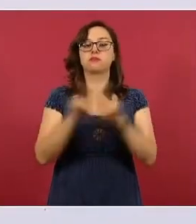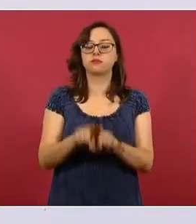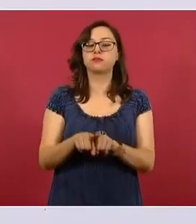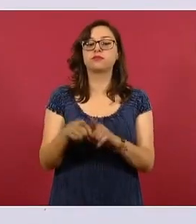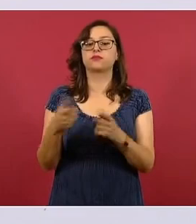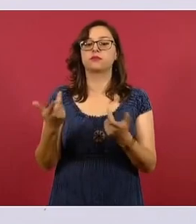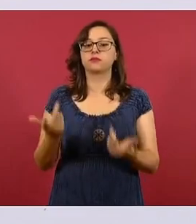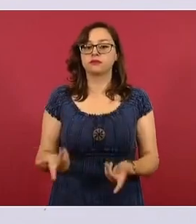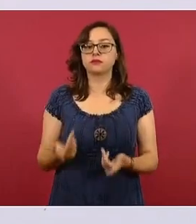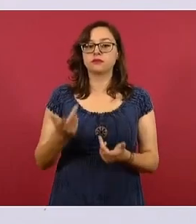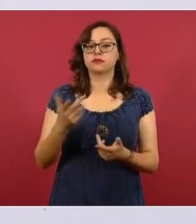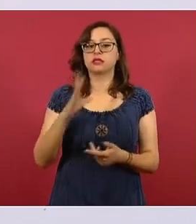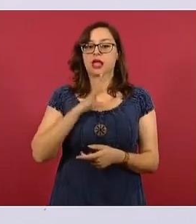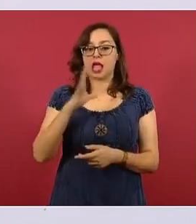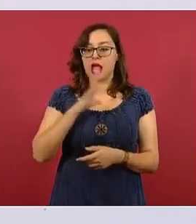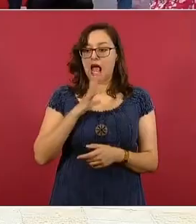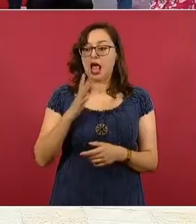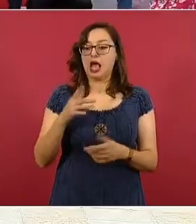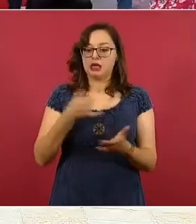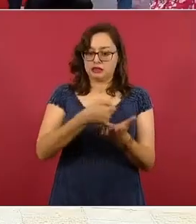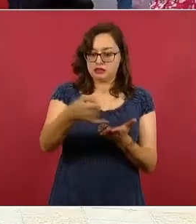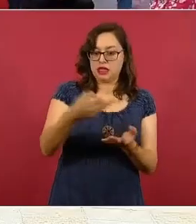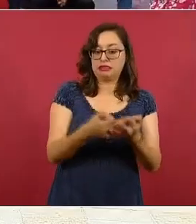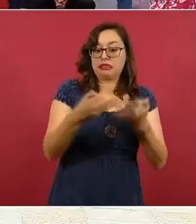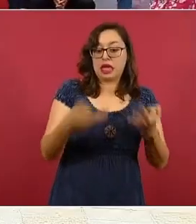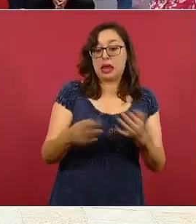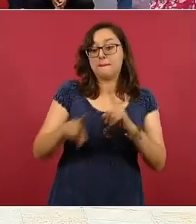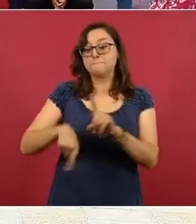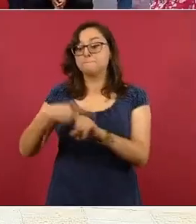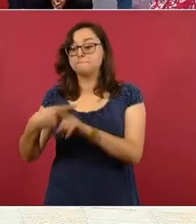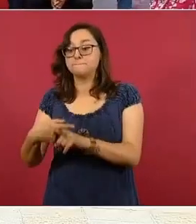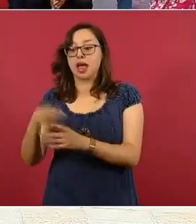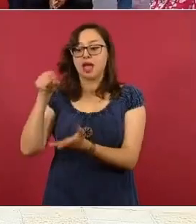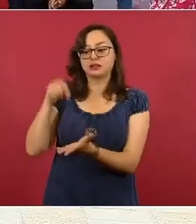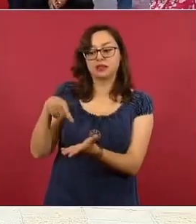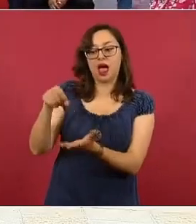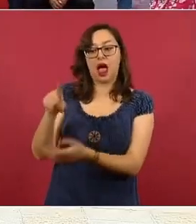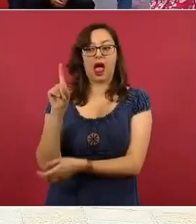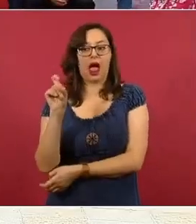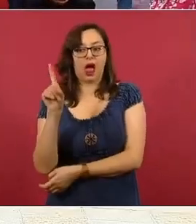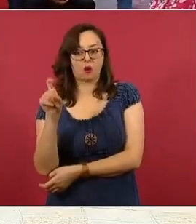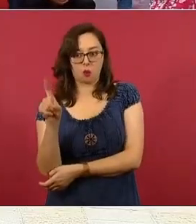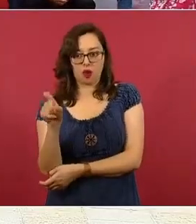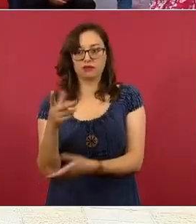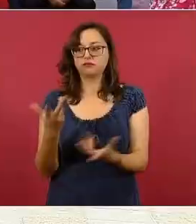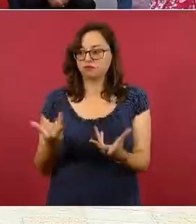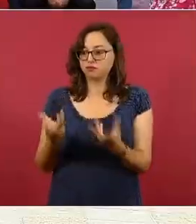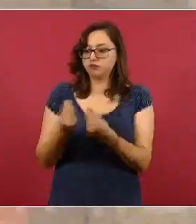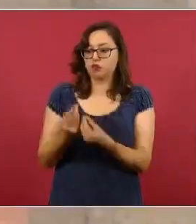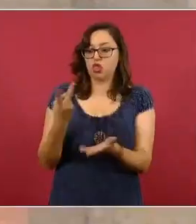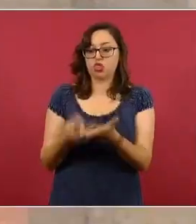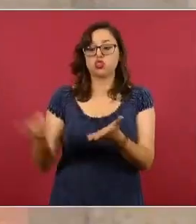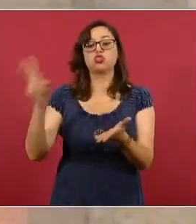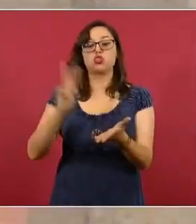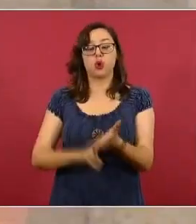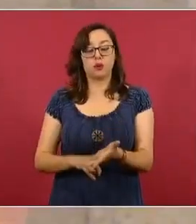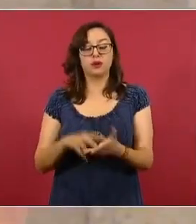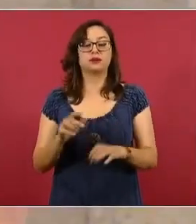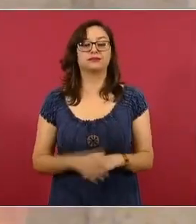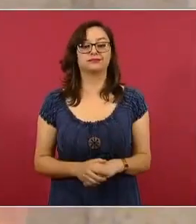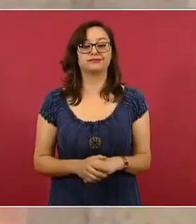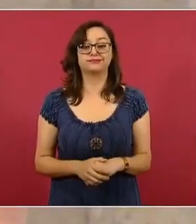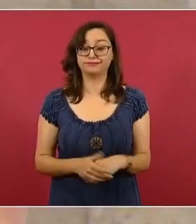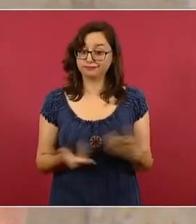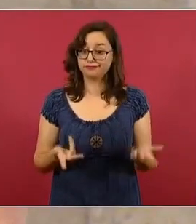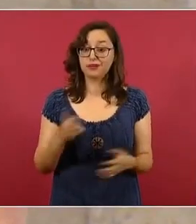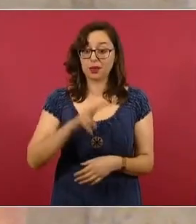sembradas con la red hidrológica en la zona baja. Termino agradeciendo esta participación, felicitando